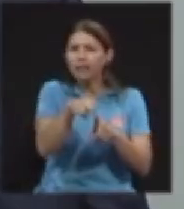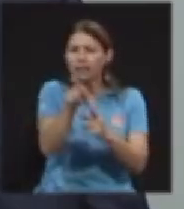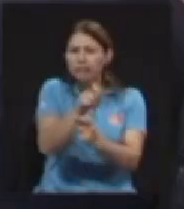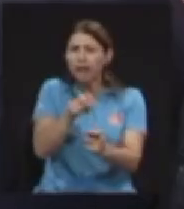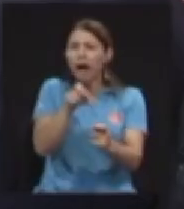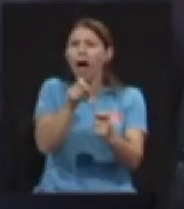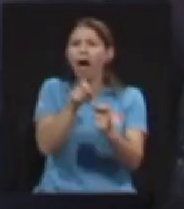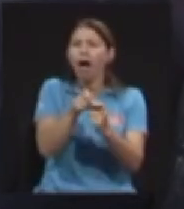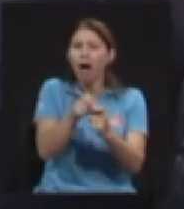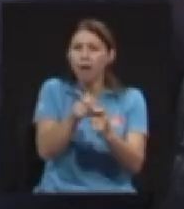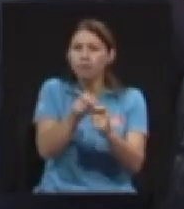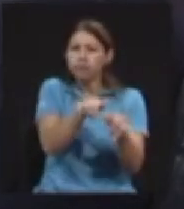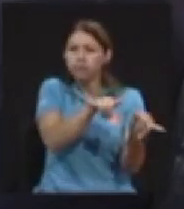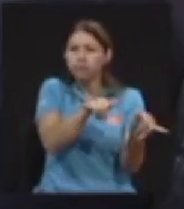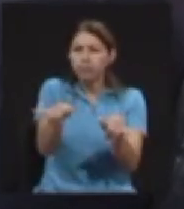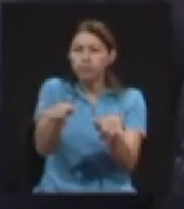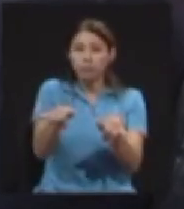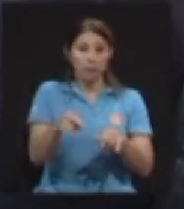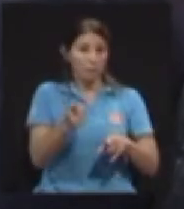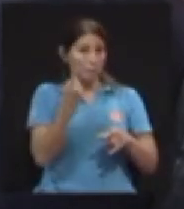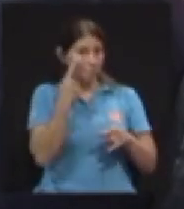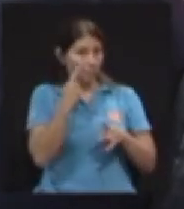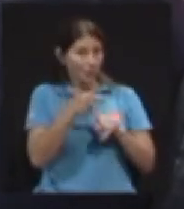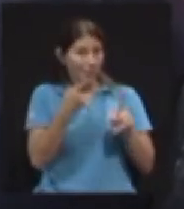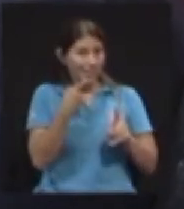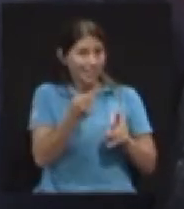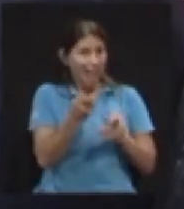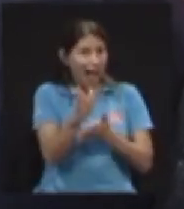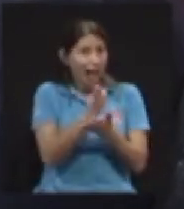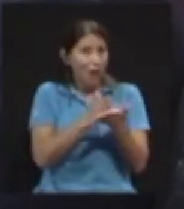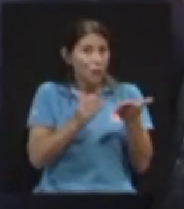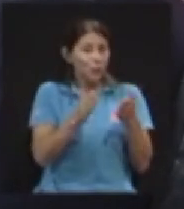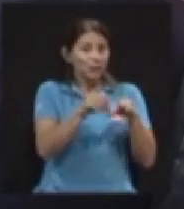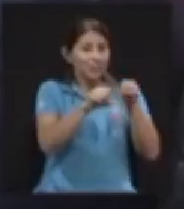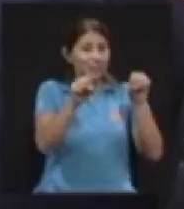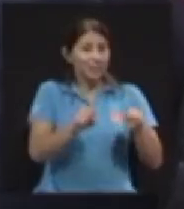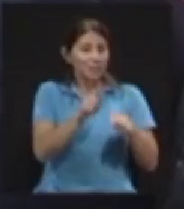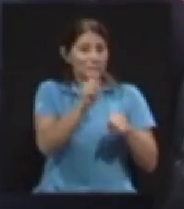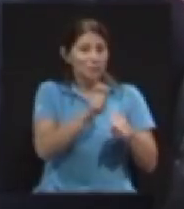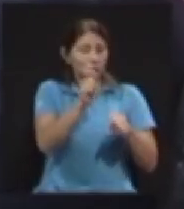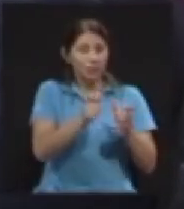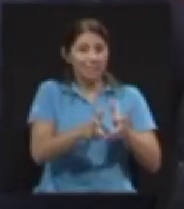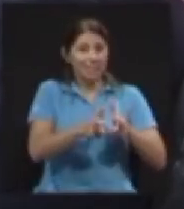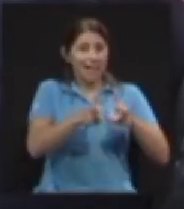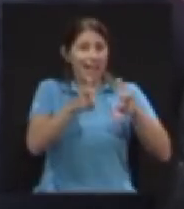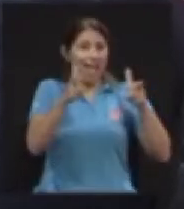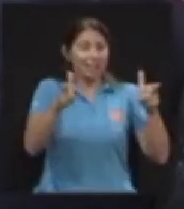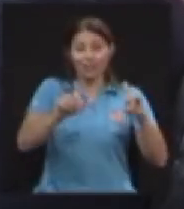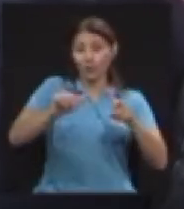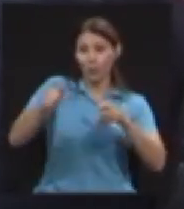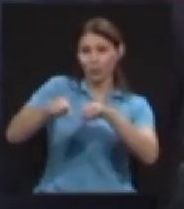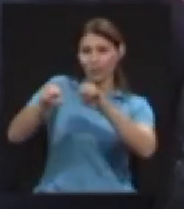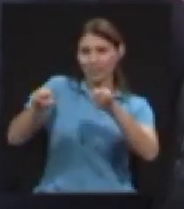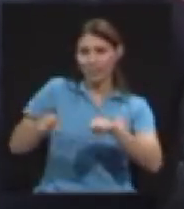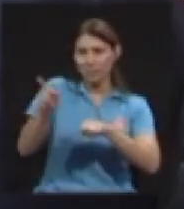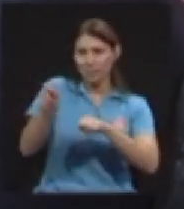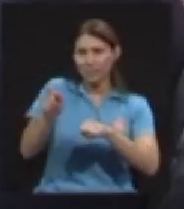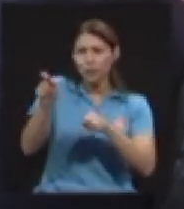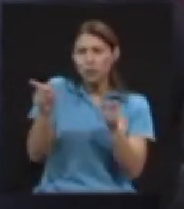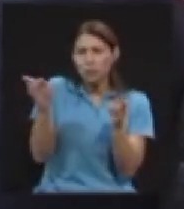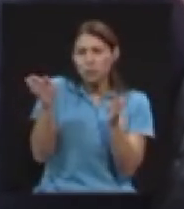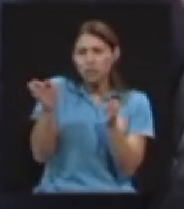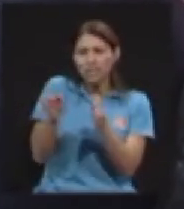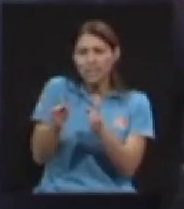es, hay operadoras muy grandes y operadoras muy chicas, correcto, y hay operadoras que tienen que ver con cierto